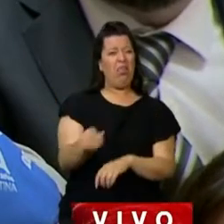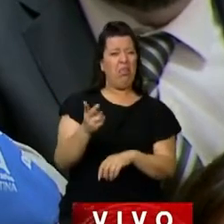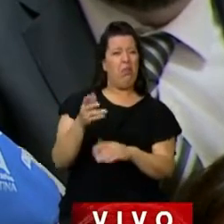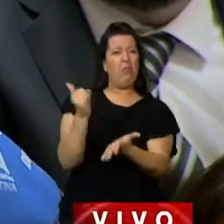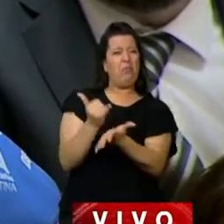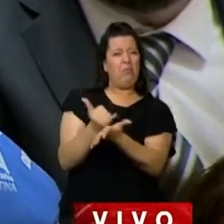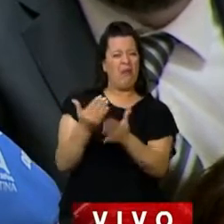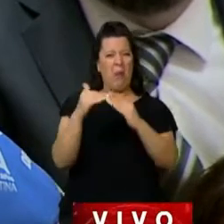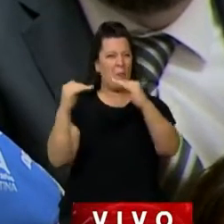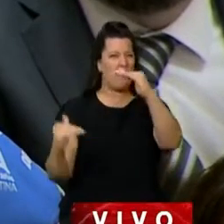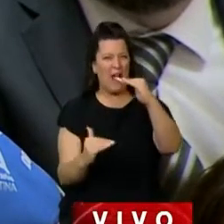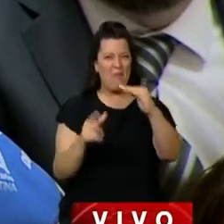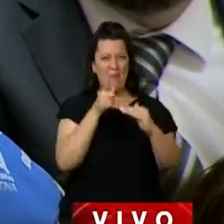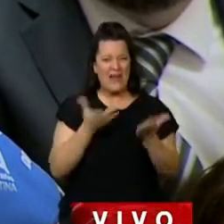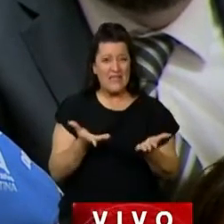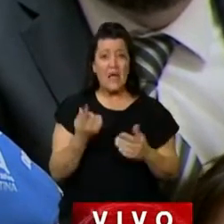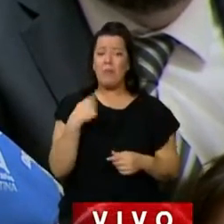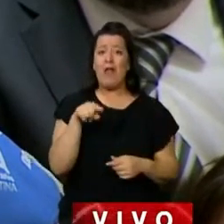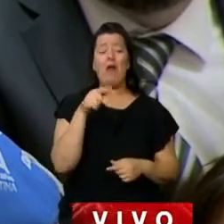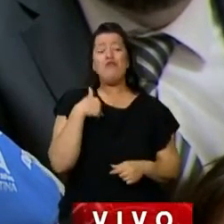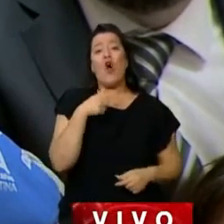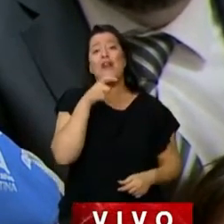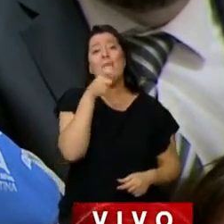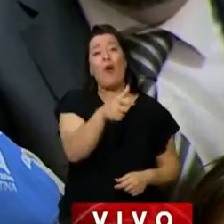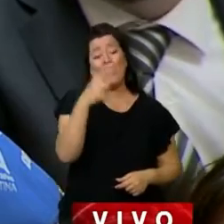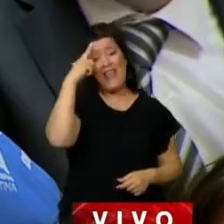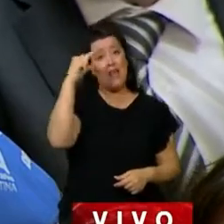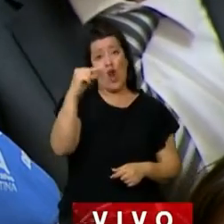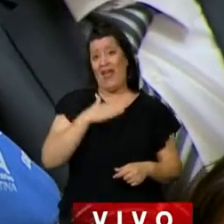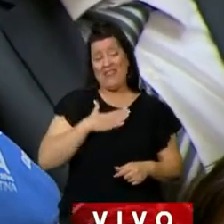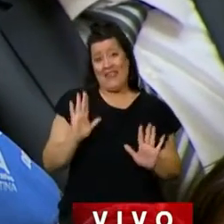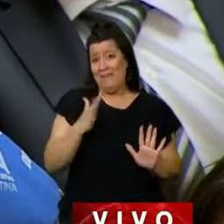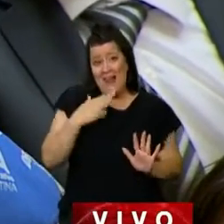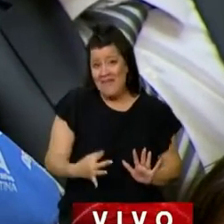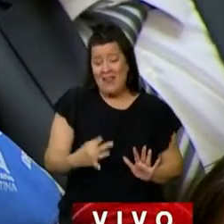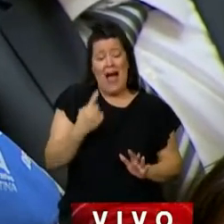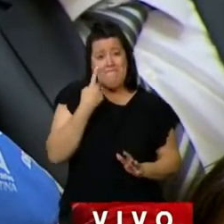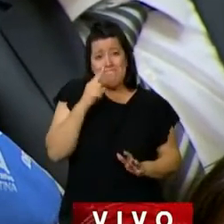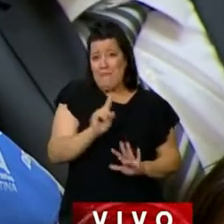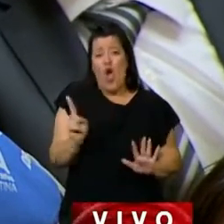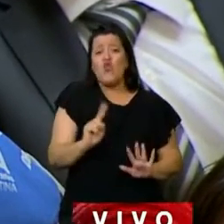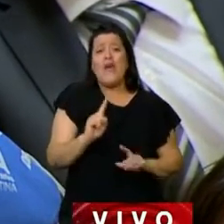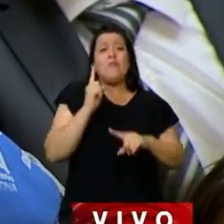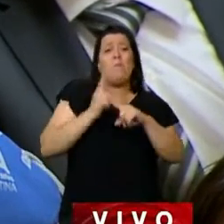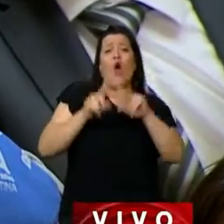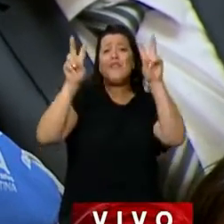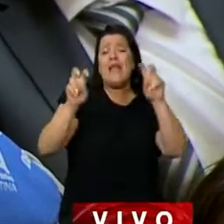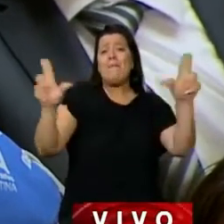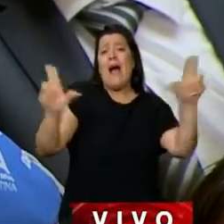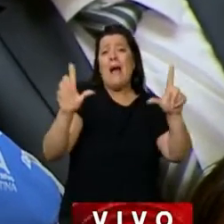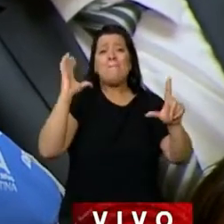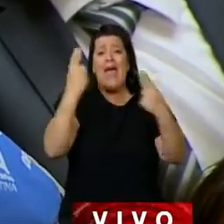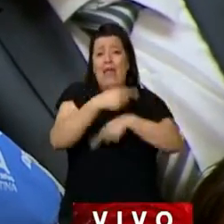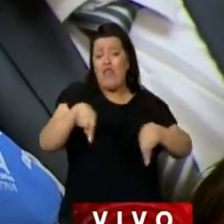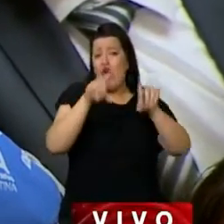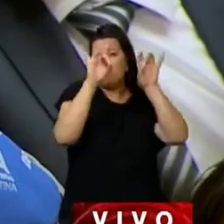Y yo le contesté por ignorancia. Por ignorancia que no es nada más que de los medios. Es